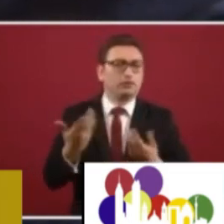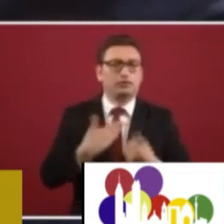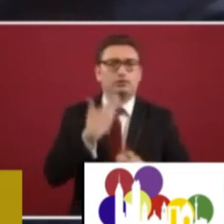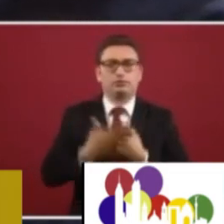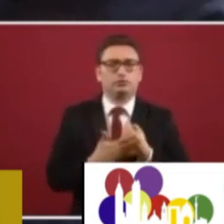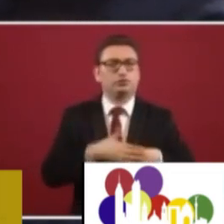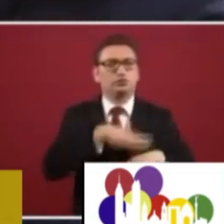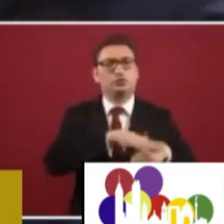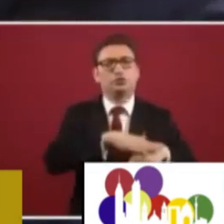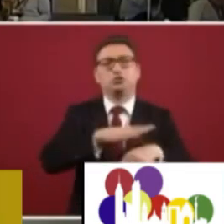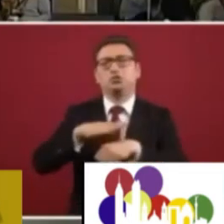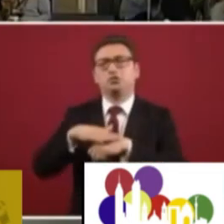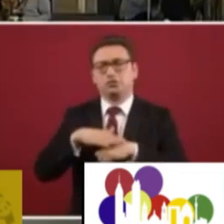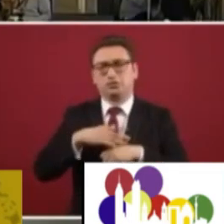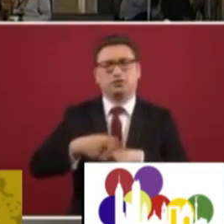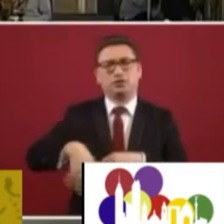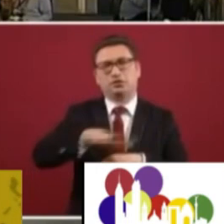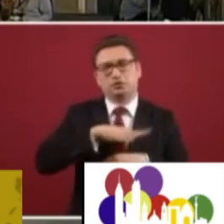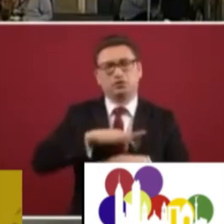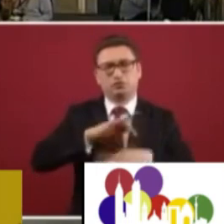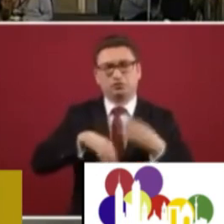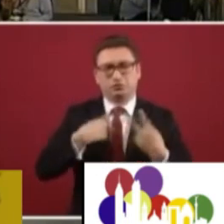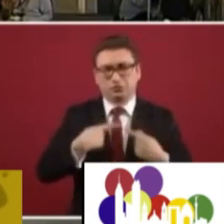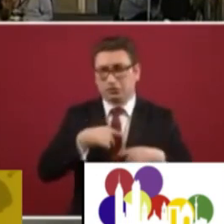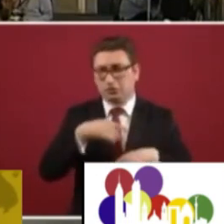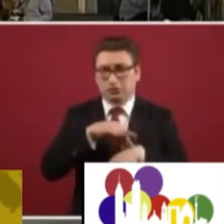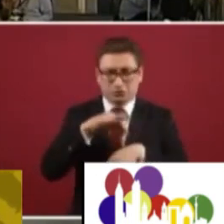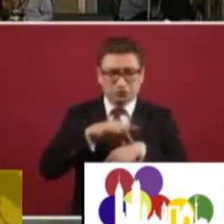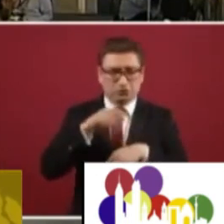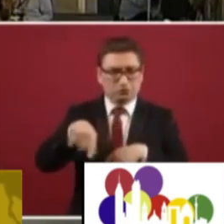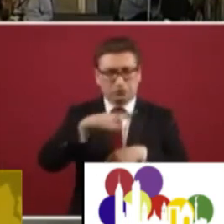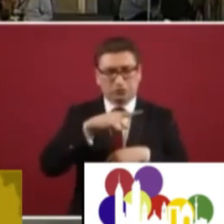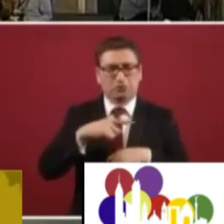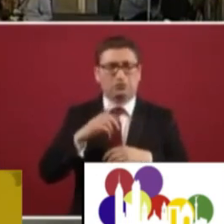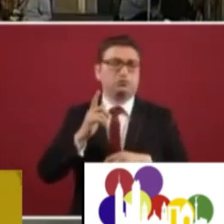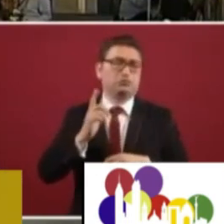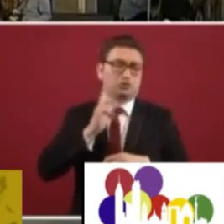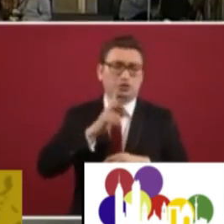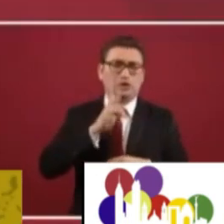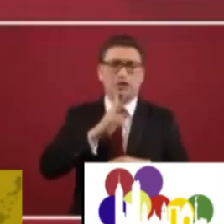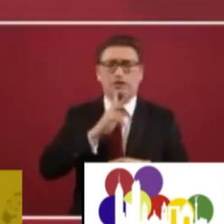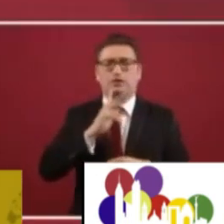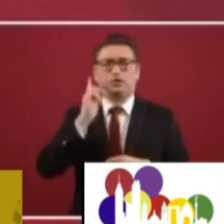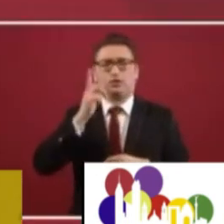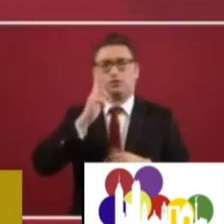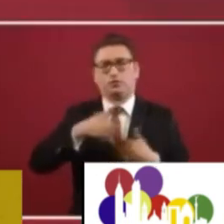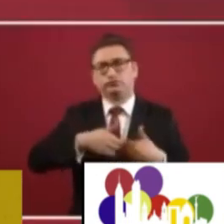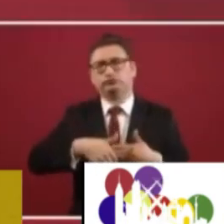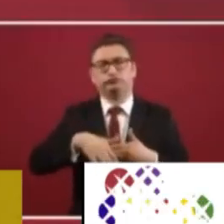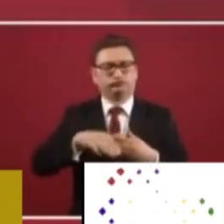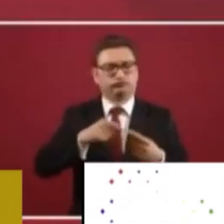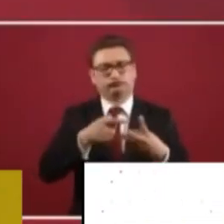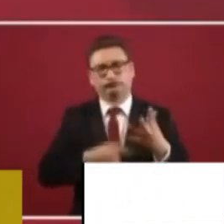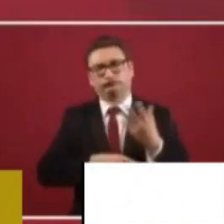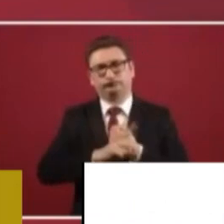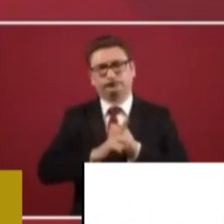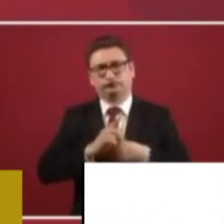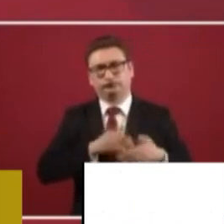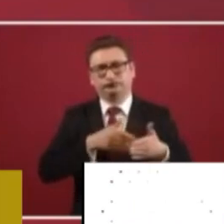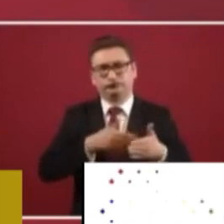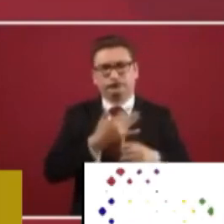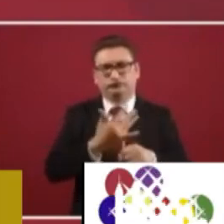caso los médicos y en efecto resolver y todos estos obstáculos